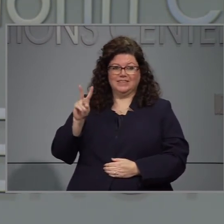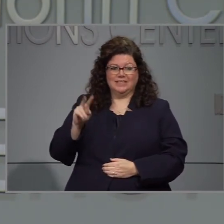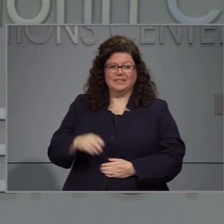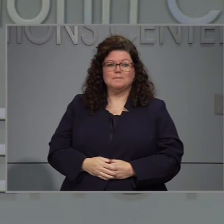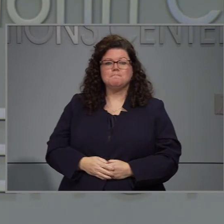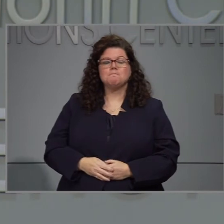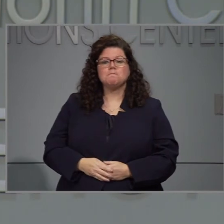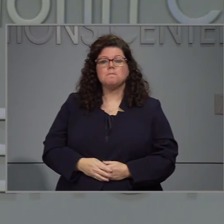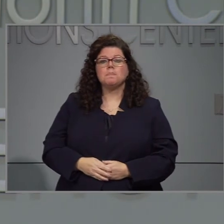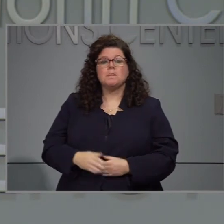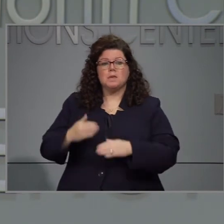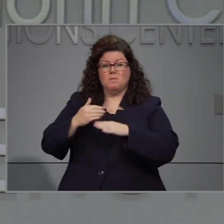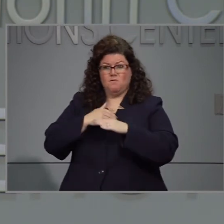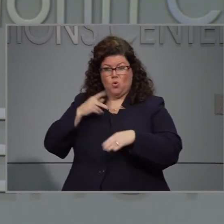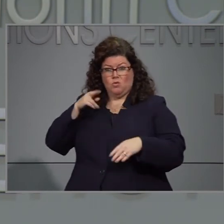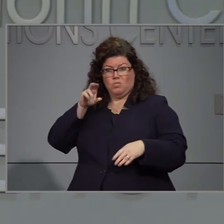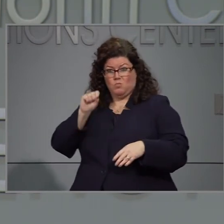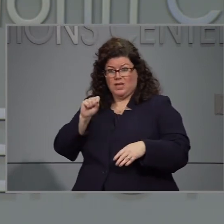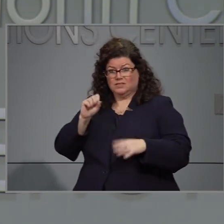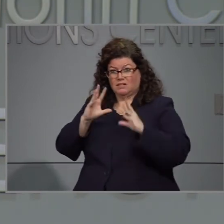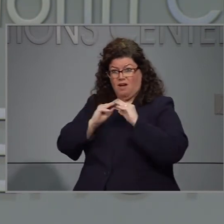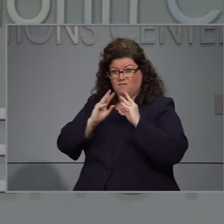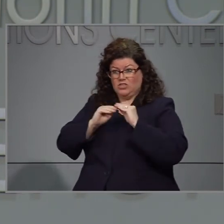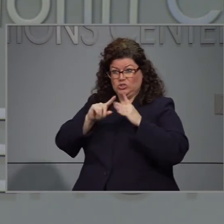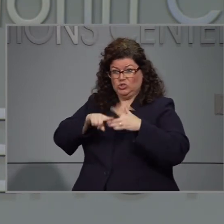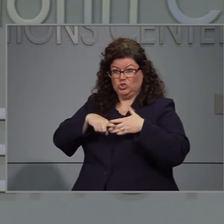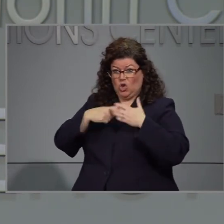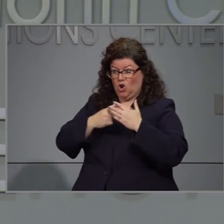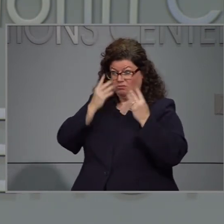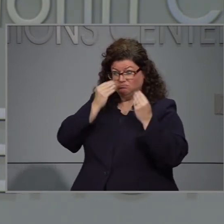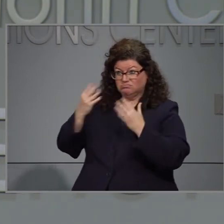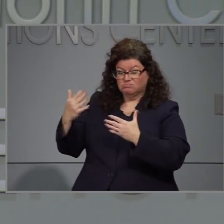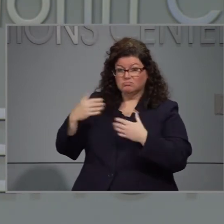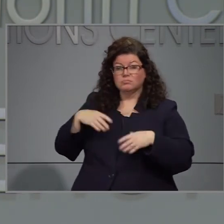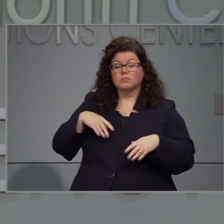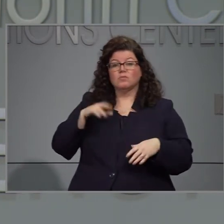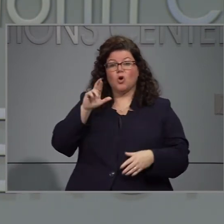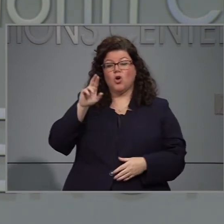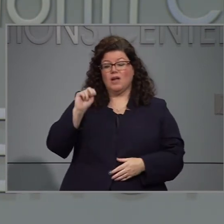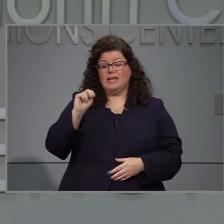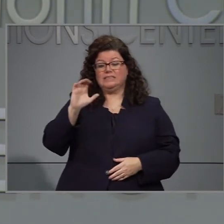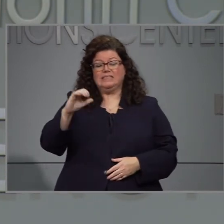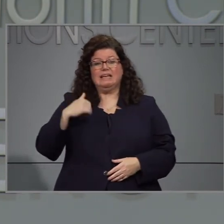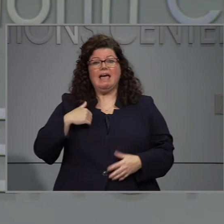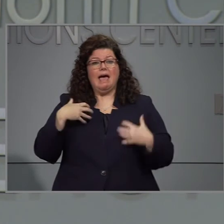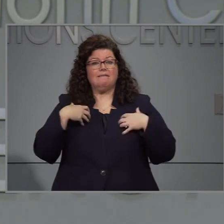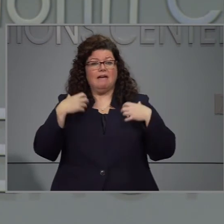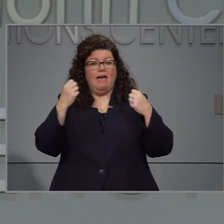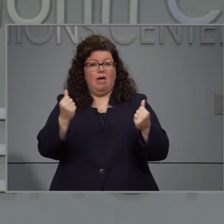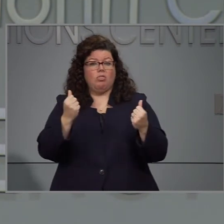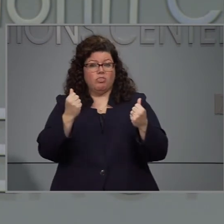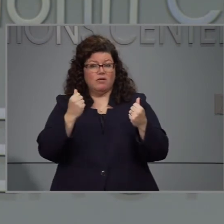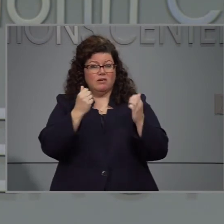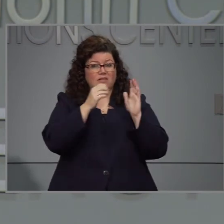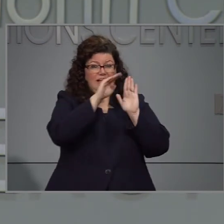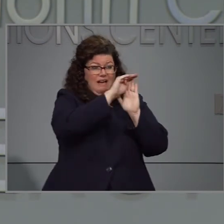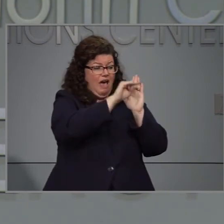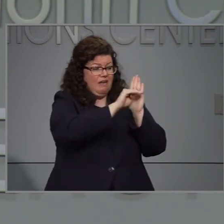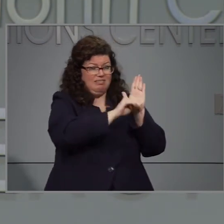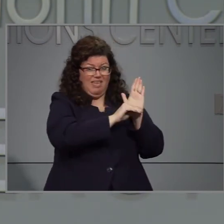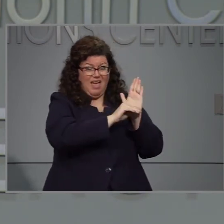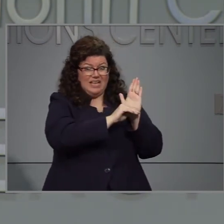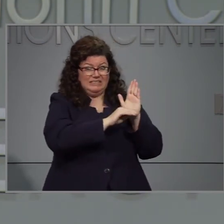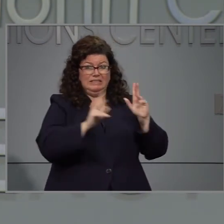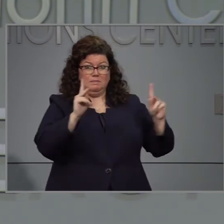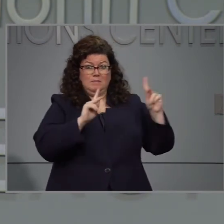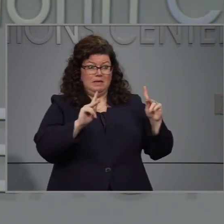Antes de esta conferencia, RNC, la Convención Nacional de Republicanos, publicaron las guías